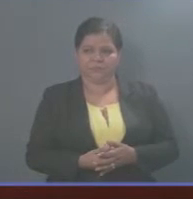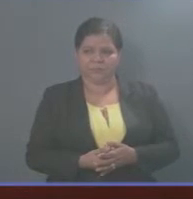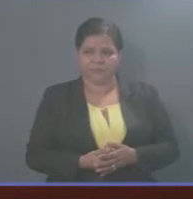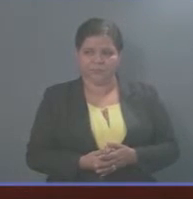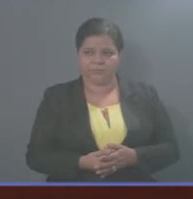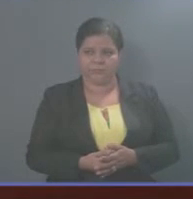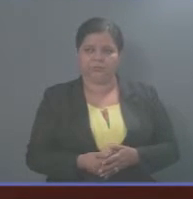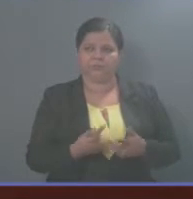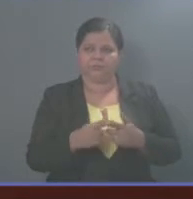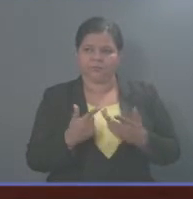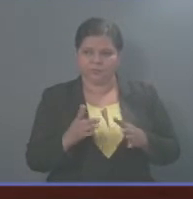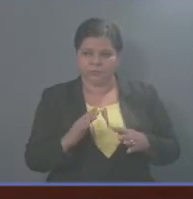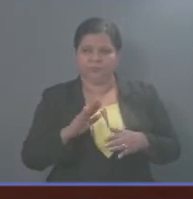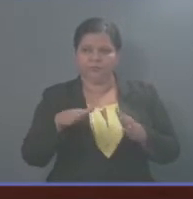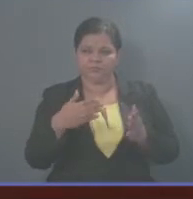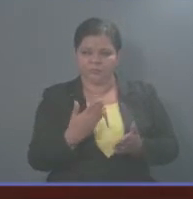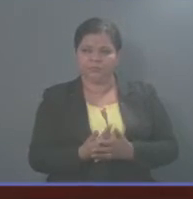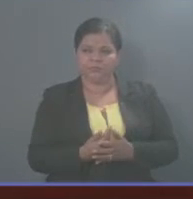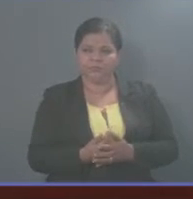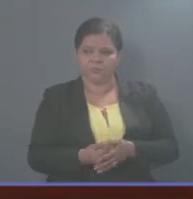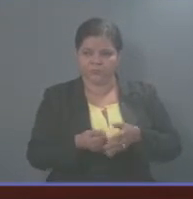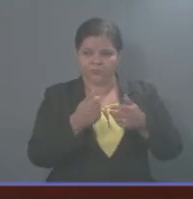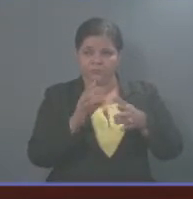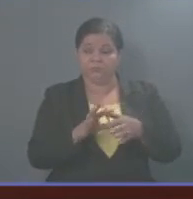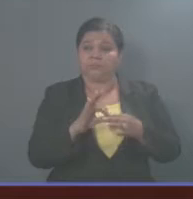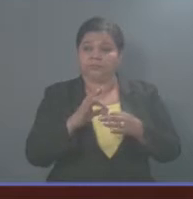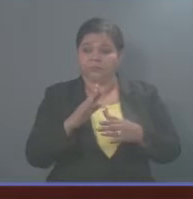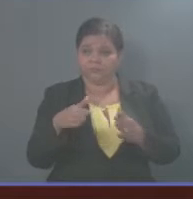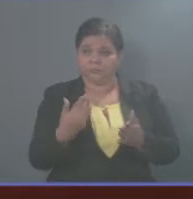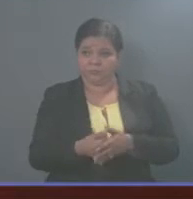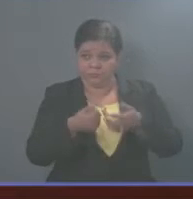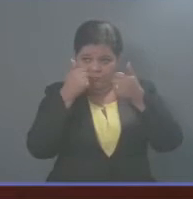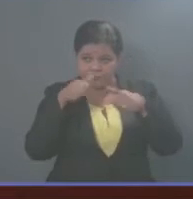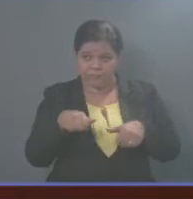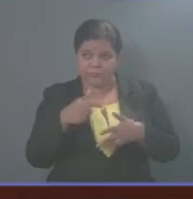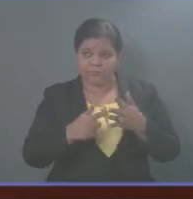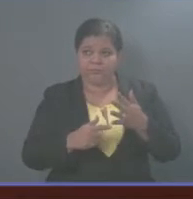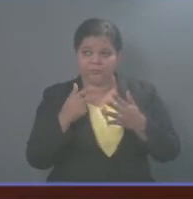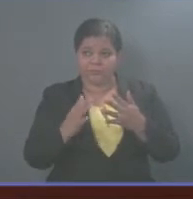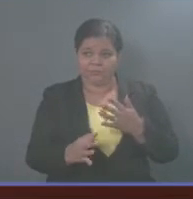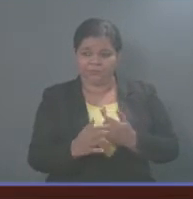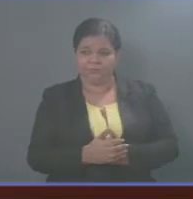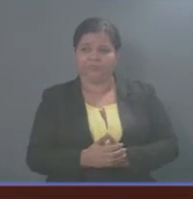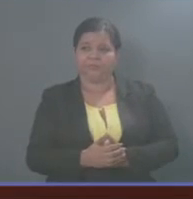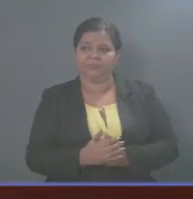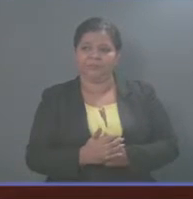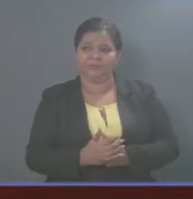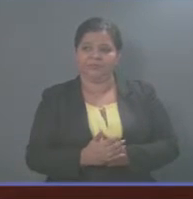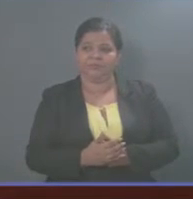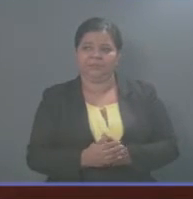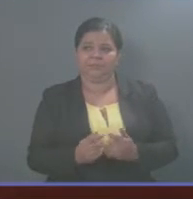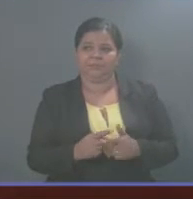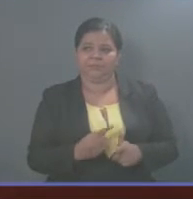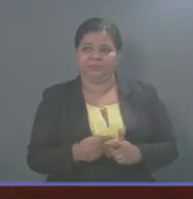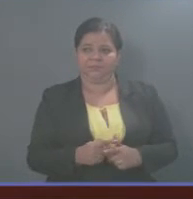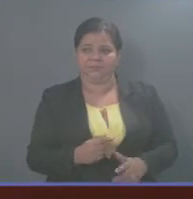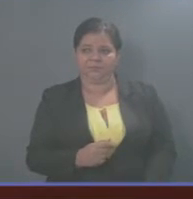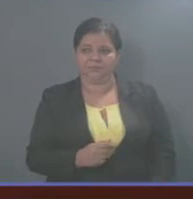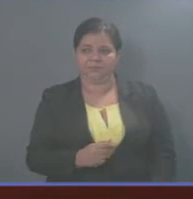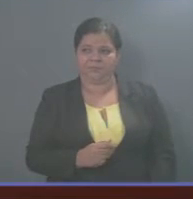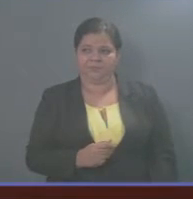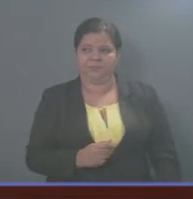la pretensión ha sido resuelta al decretar la Ley Especial de Migración y Extranjería.